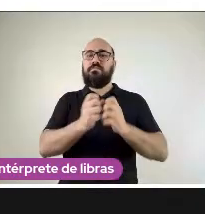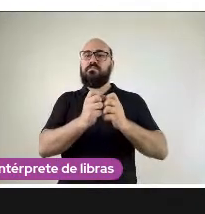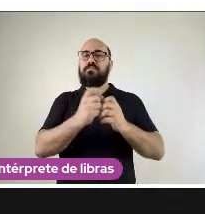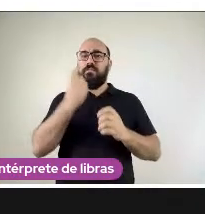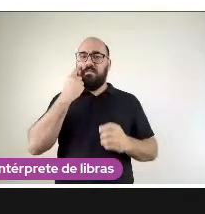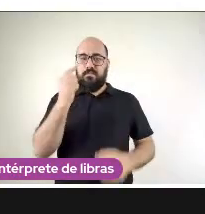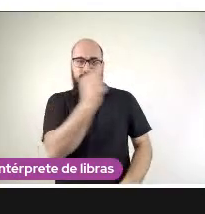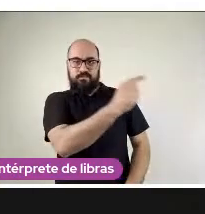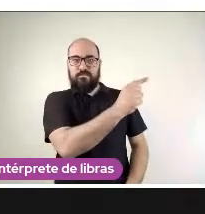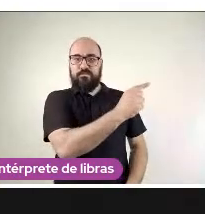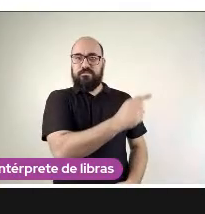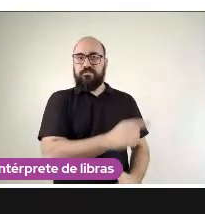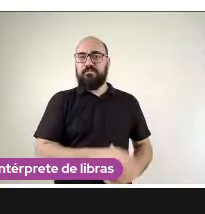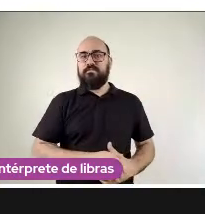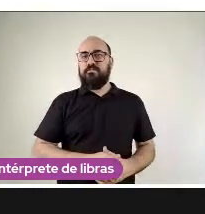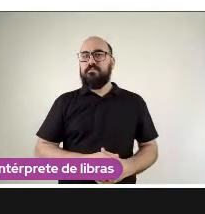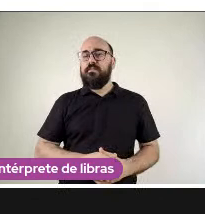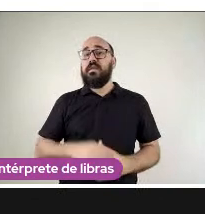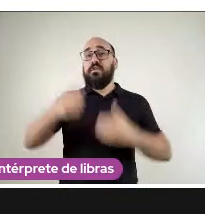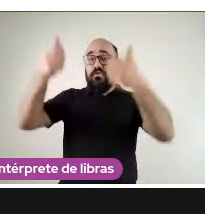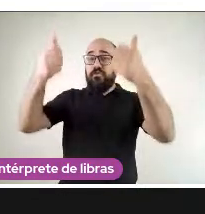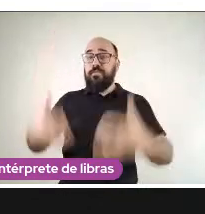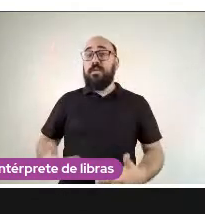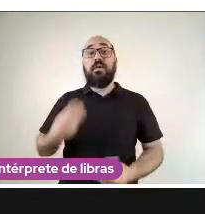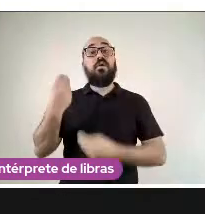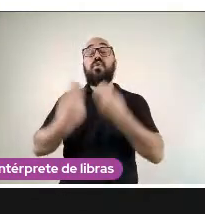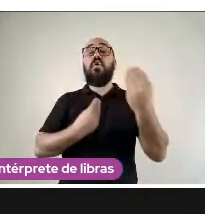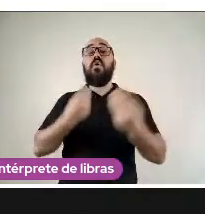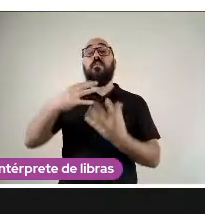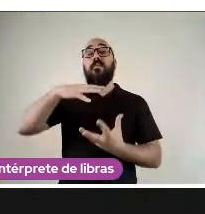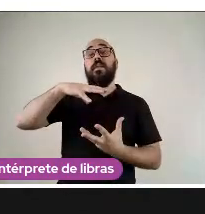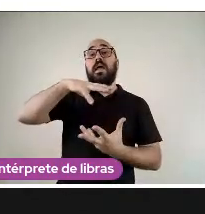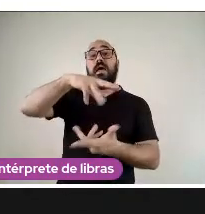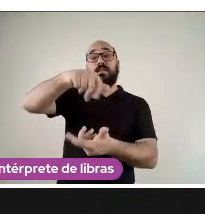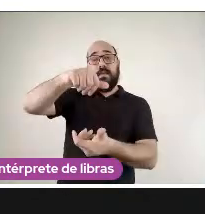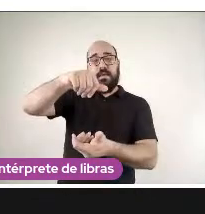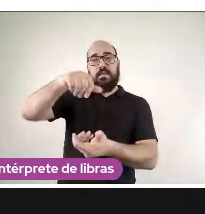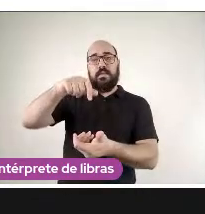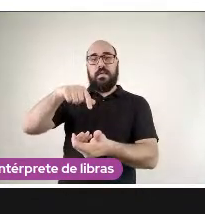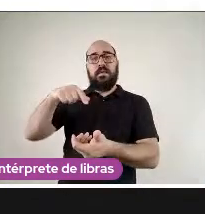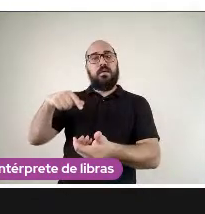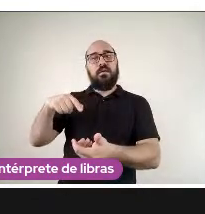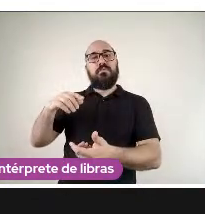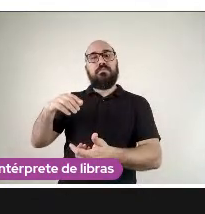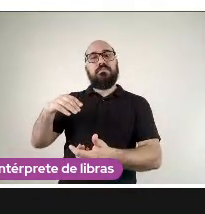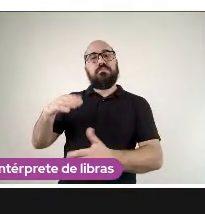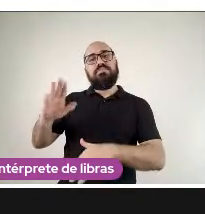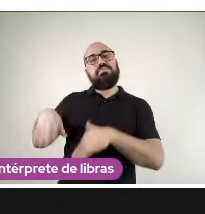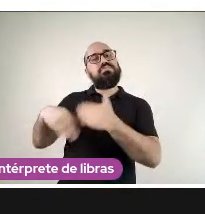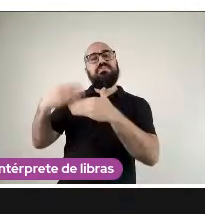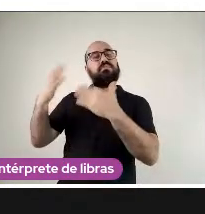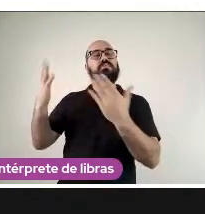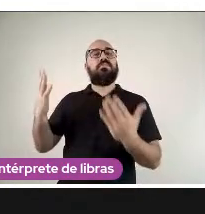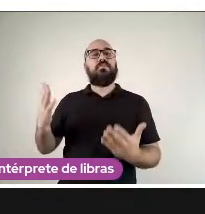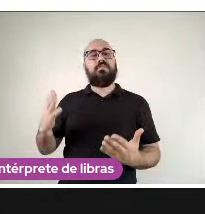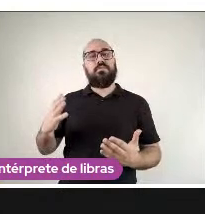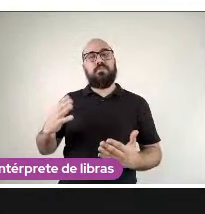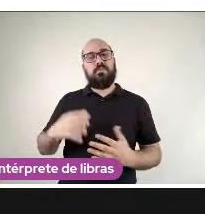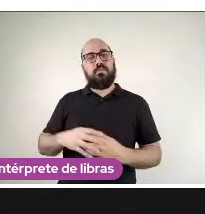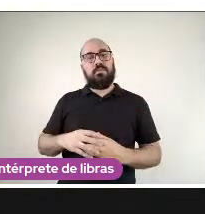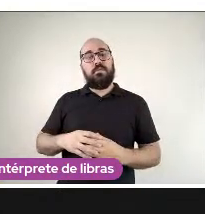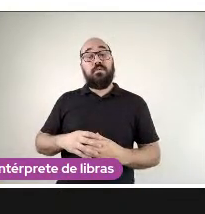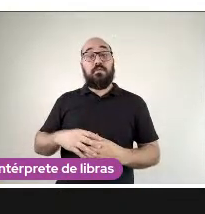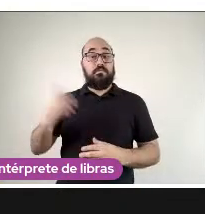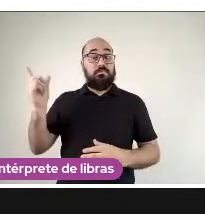gestionado y los problemas, todos los problemas que actualmente nos encontramos en la sociedad vienen de esto. Todo el